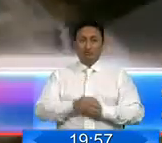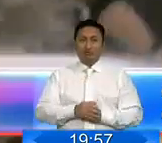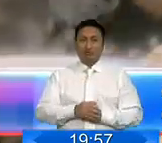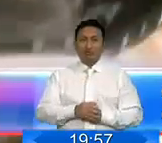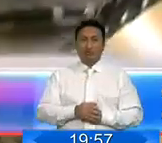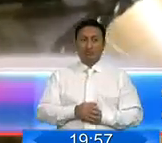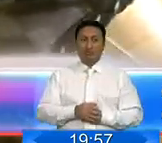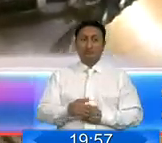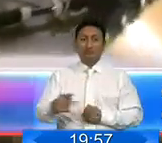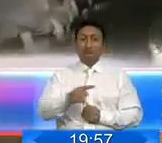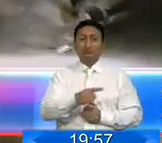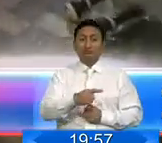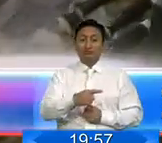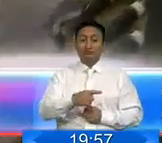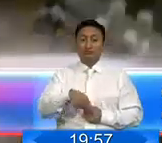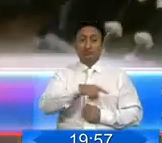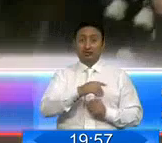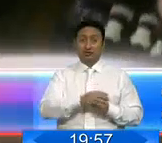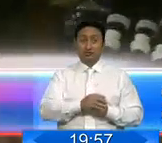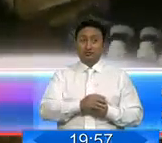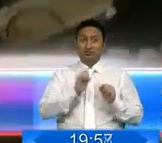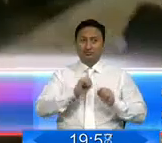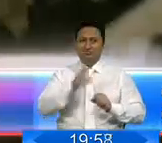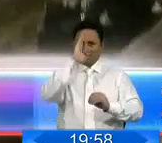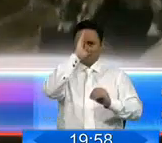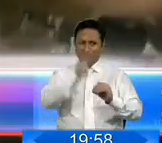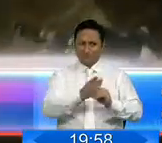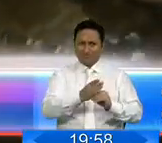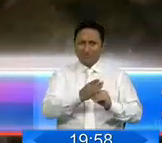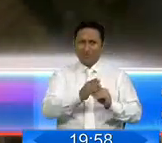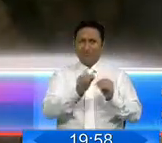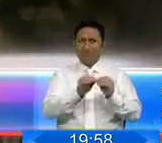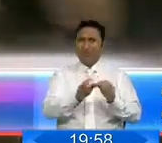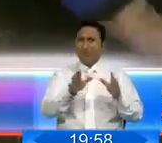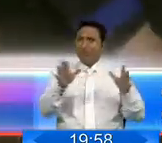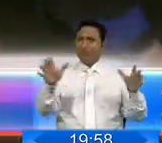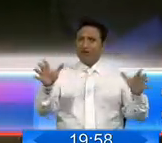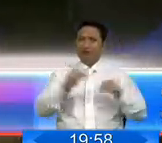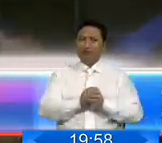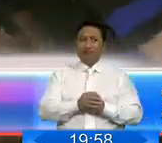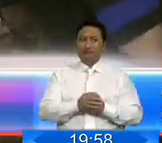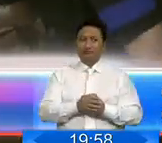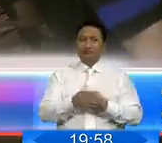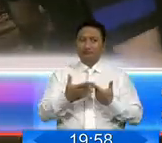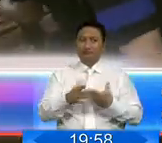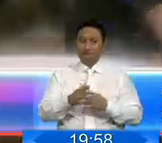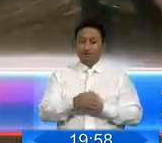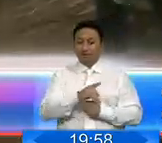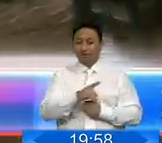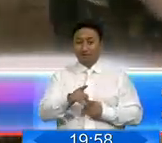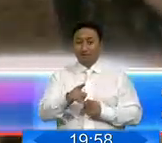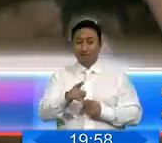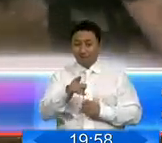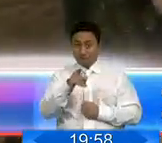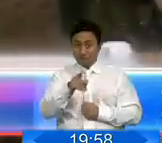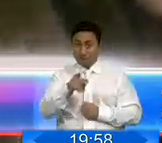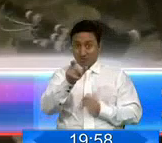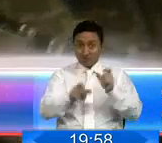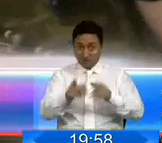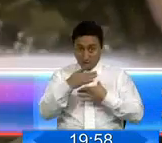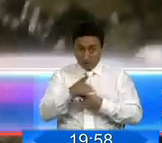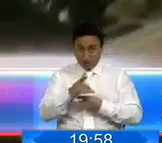no podía faltar que esta agrupación buscara expandir sus espacios y en poco tiempo tendrán una sorpresa para su